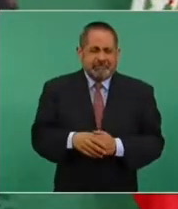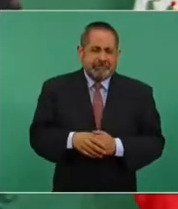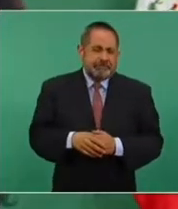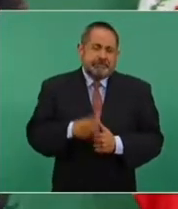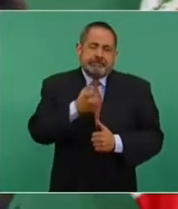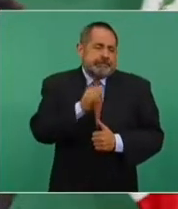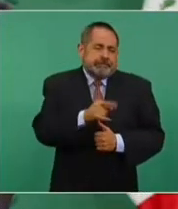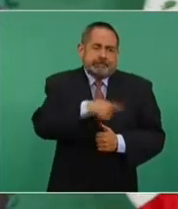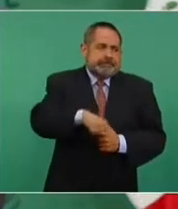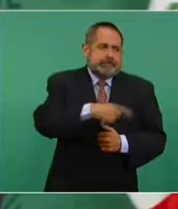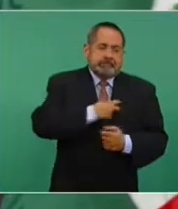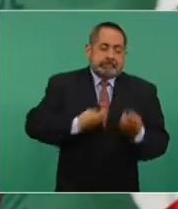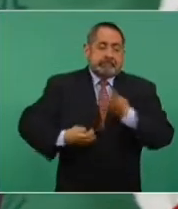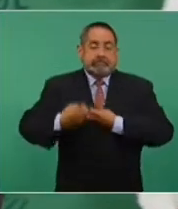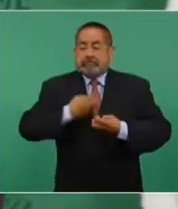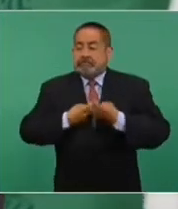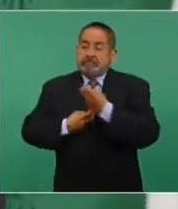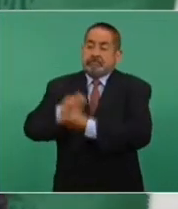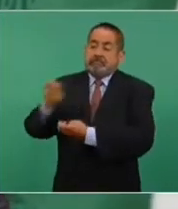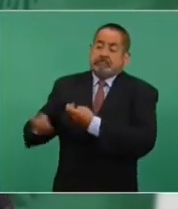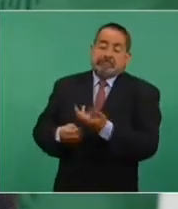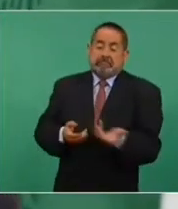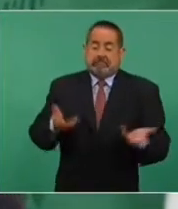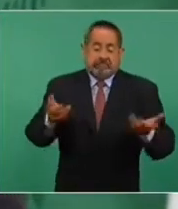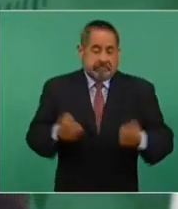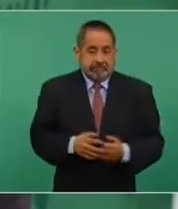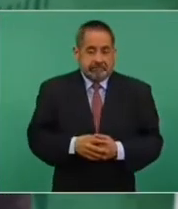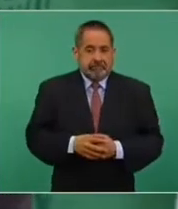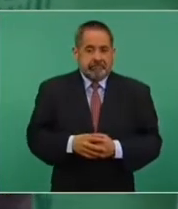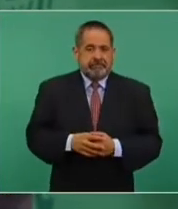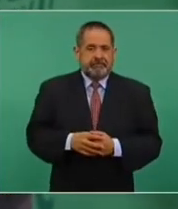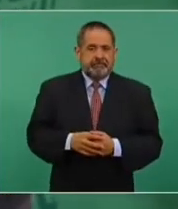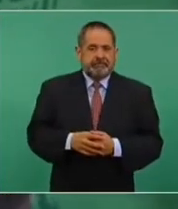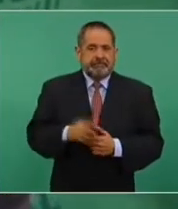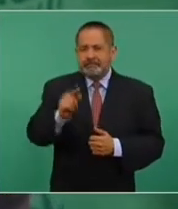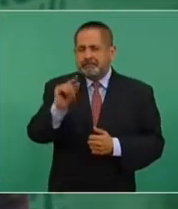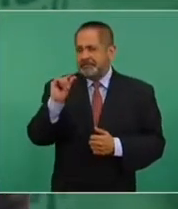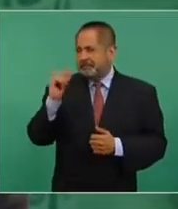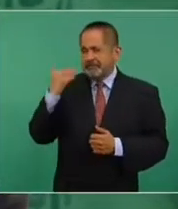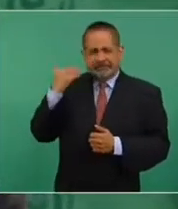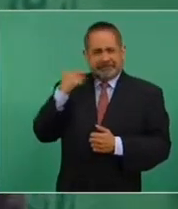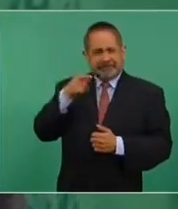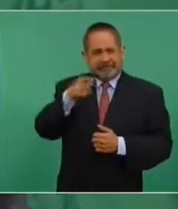así es esto. Ahora que fue el encuentro sobre medio ambiente,